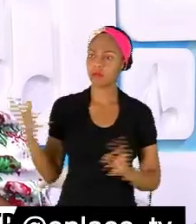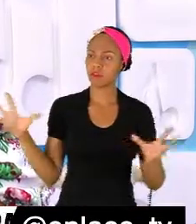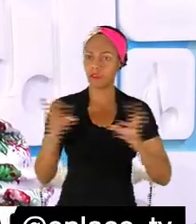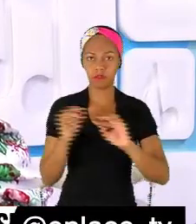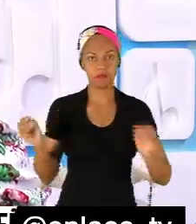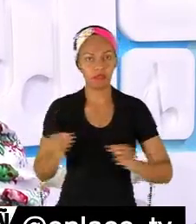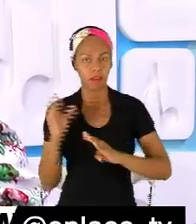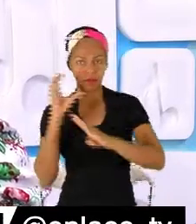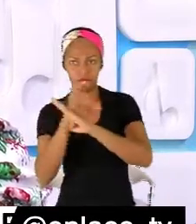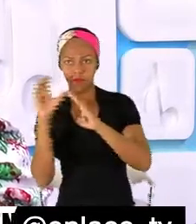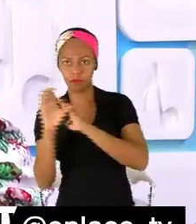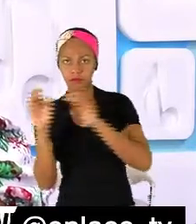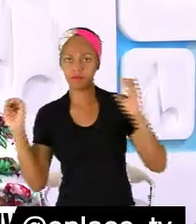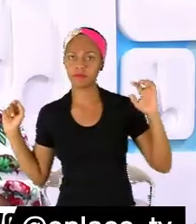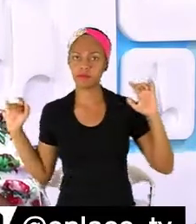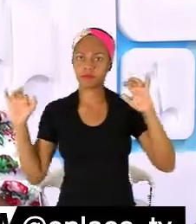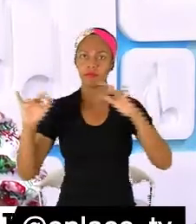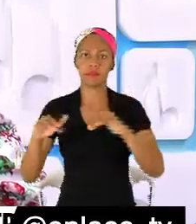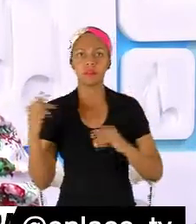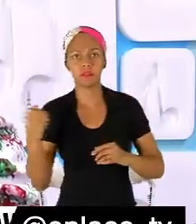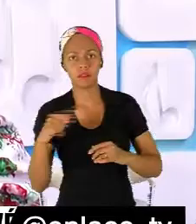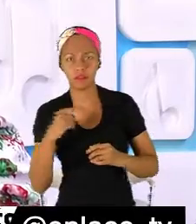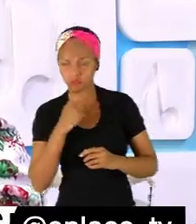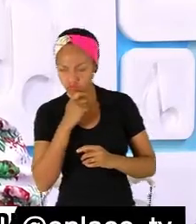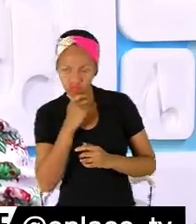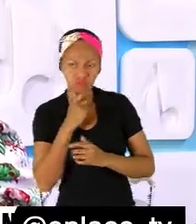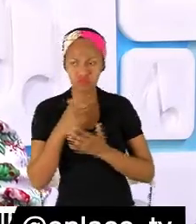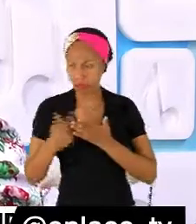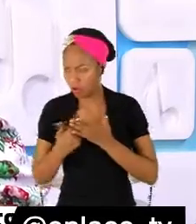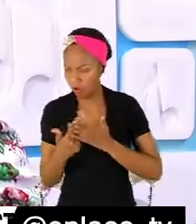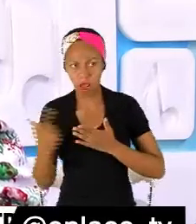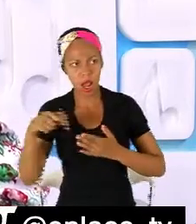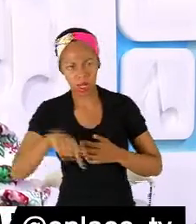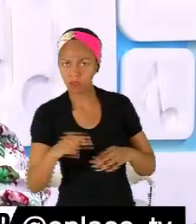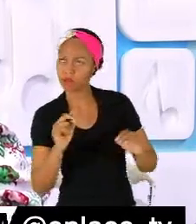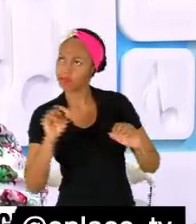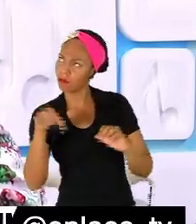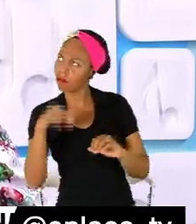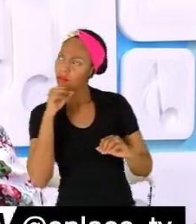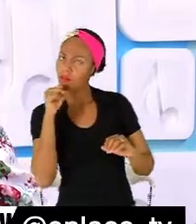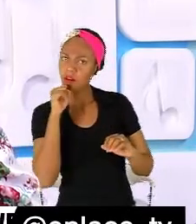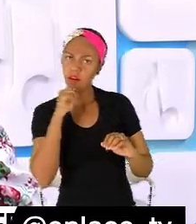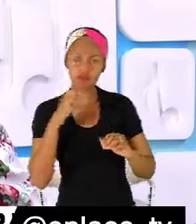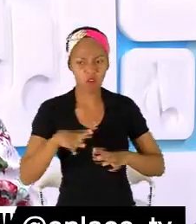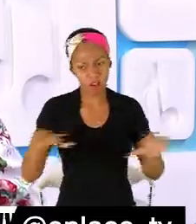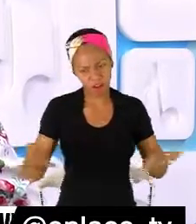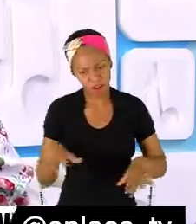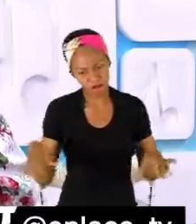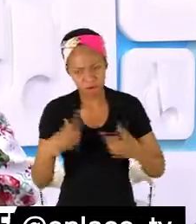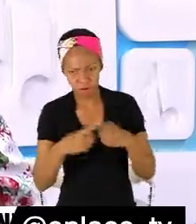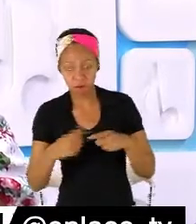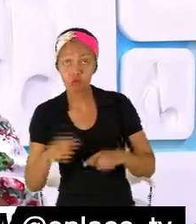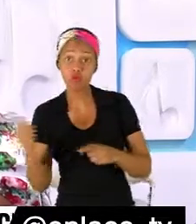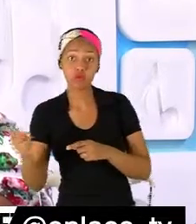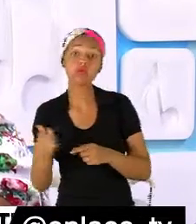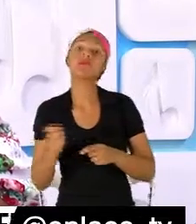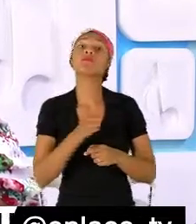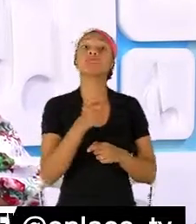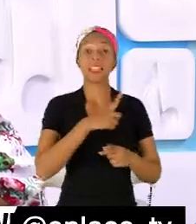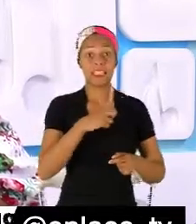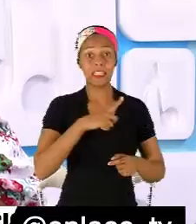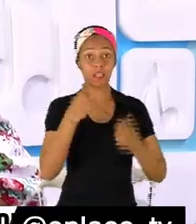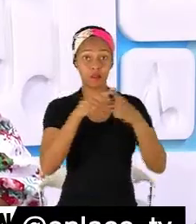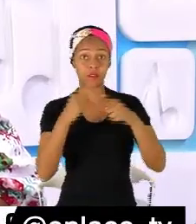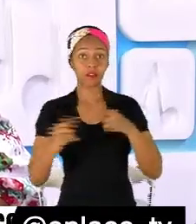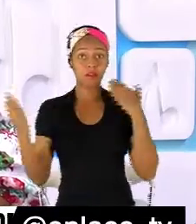Cultura en aras de proyectar los procesos culturales de la ciudad. Representantes de la zona rural y urbana participaron de